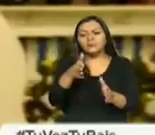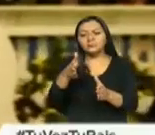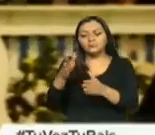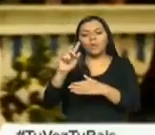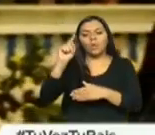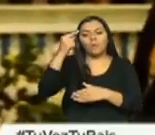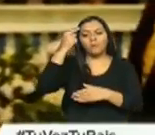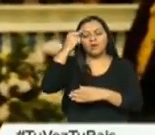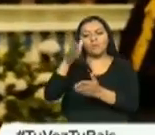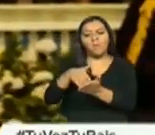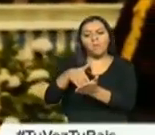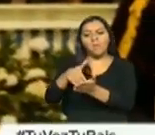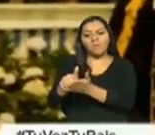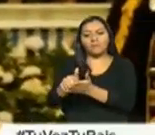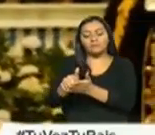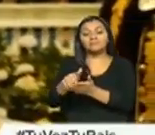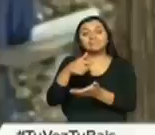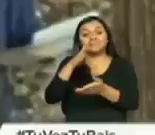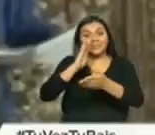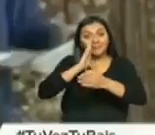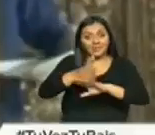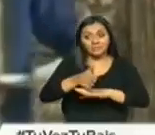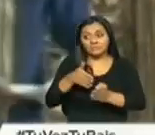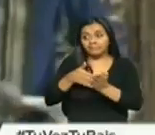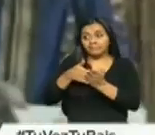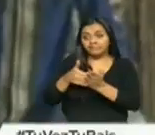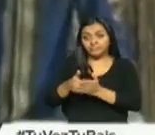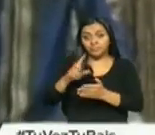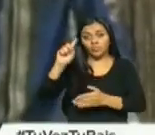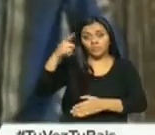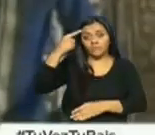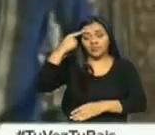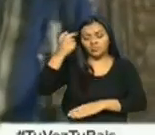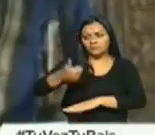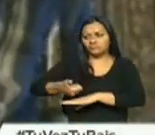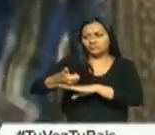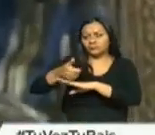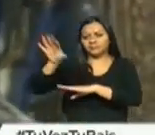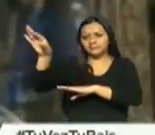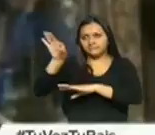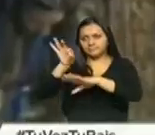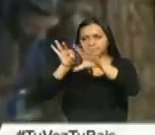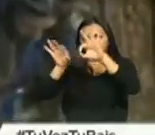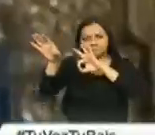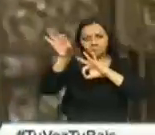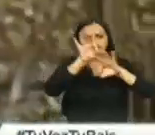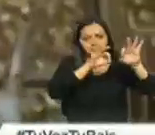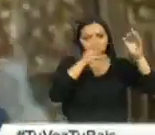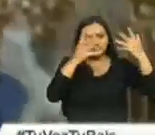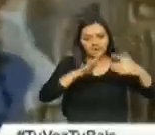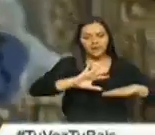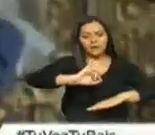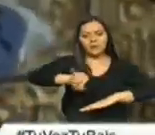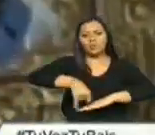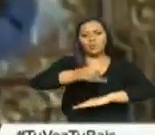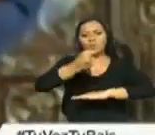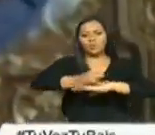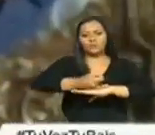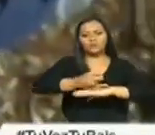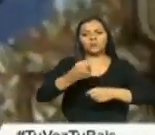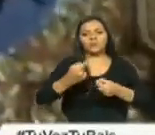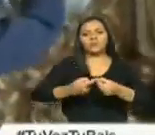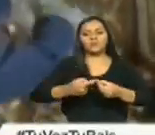colonial. Piden la participación de los aristócratas criollos para conformar la Junta Soberana de